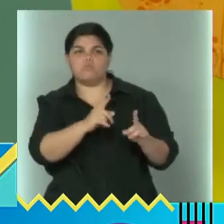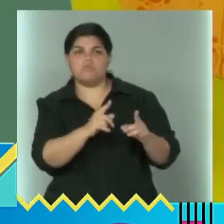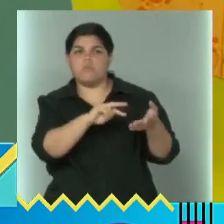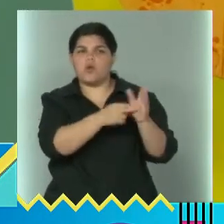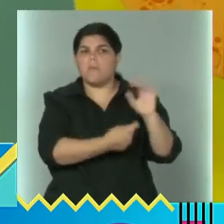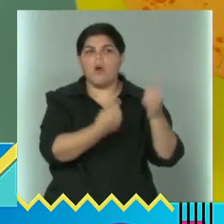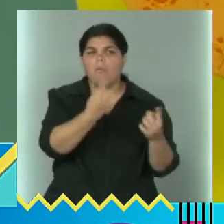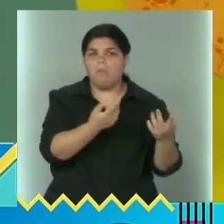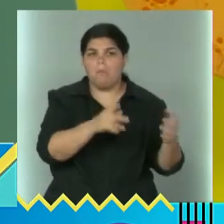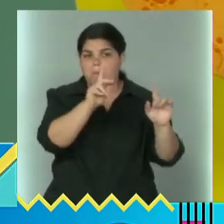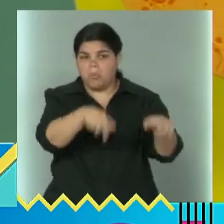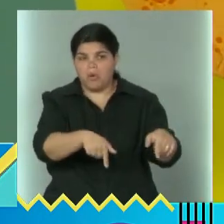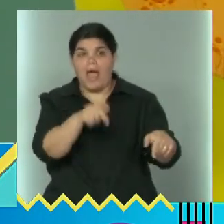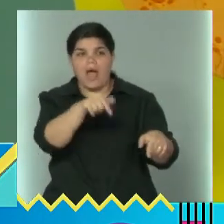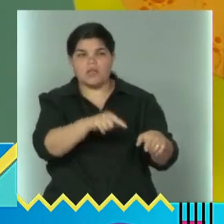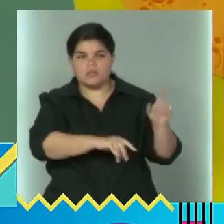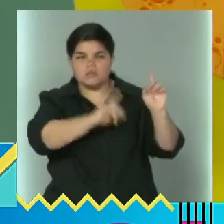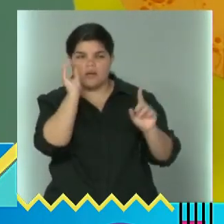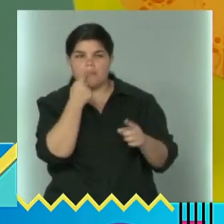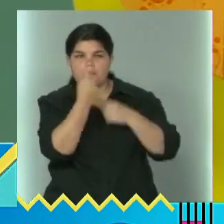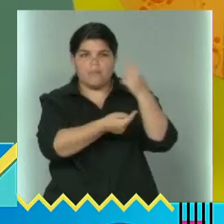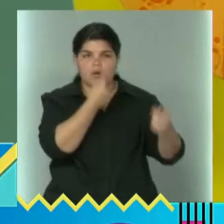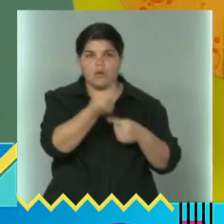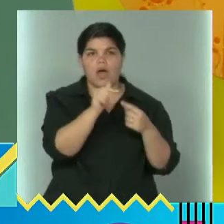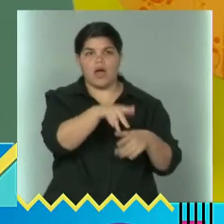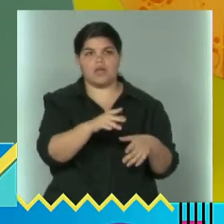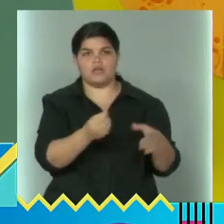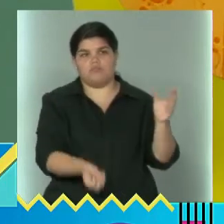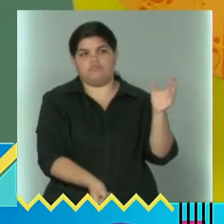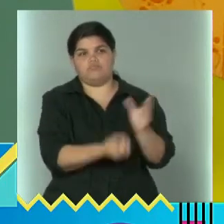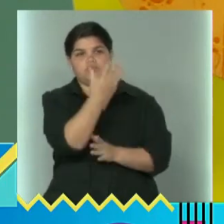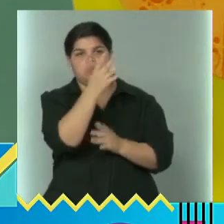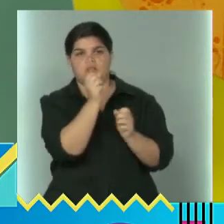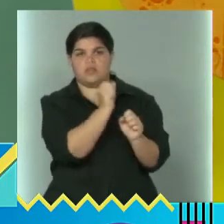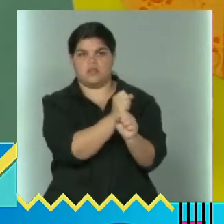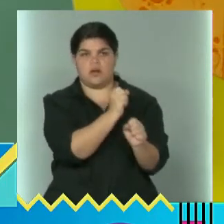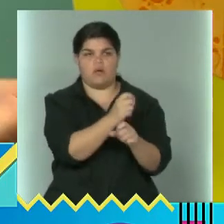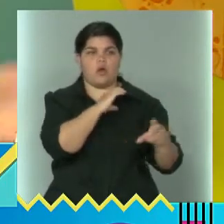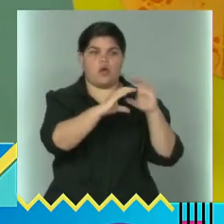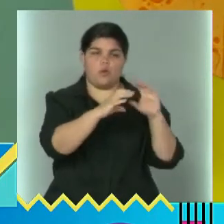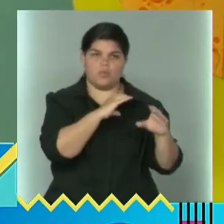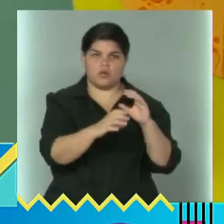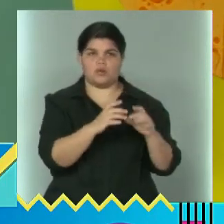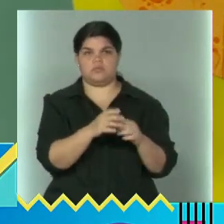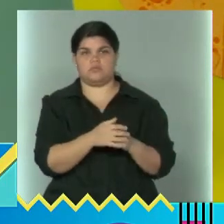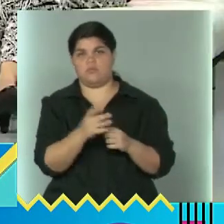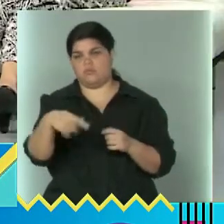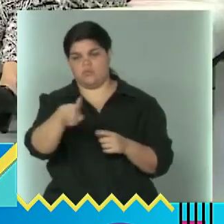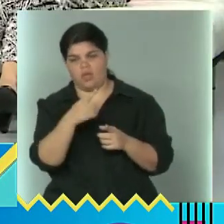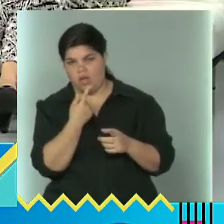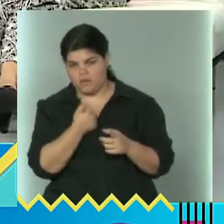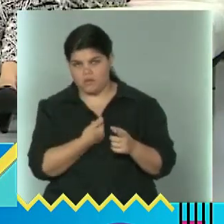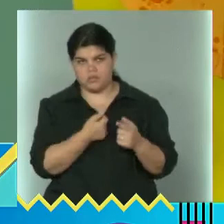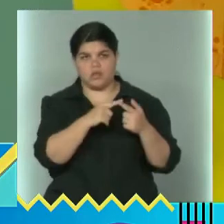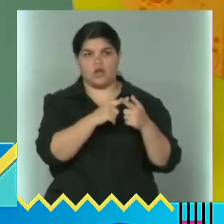es lo que pasa. Y ahí es donde salen nosotros le llamamos emergentes de trabajo. Comunicación, ustedes coincidirán,